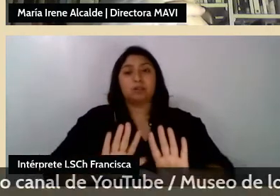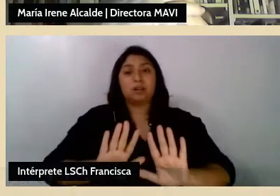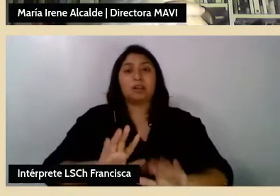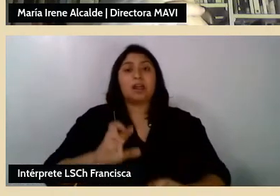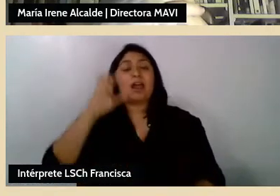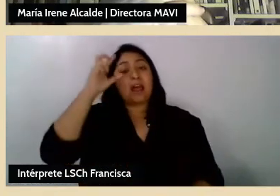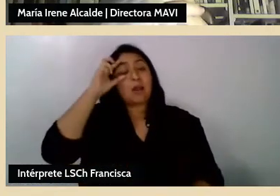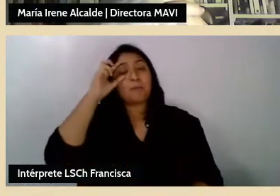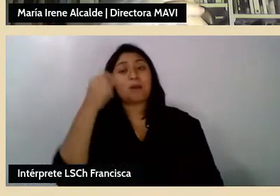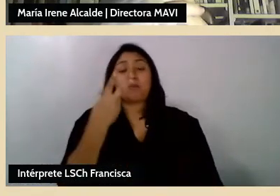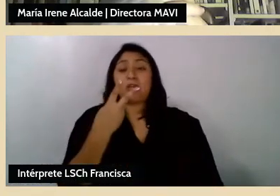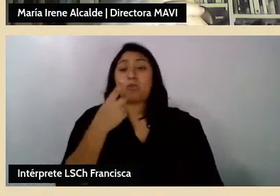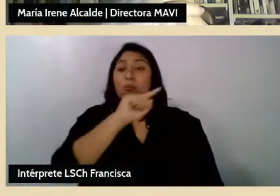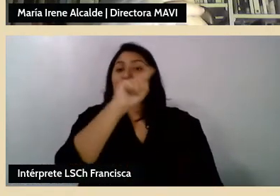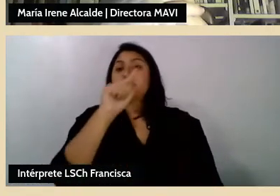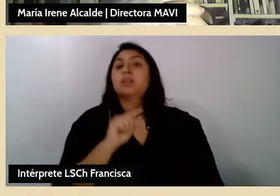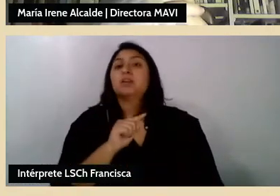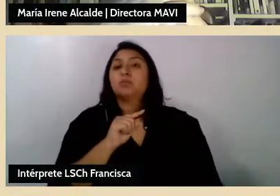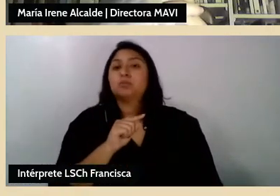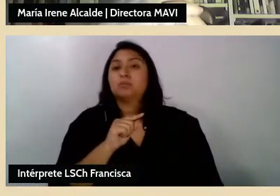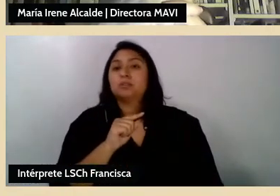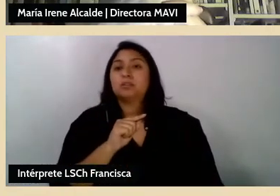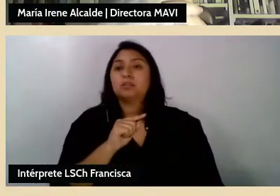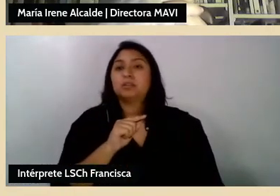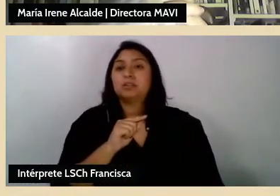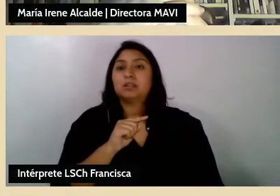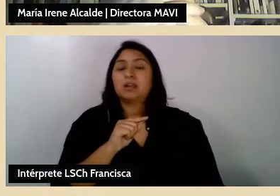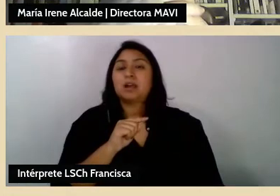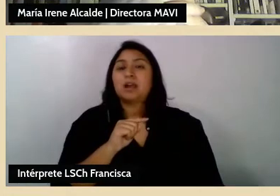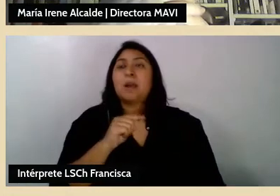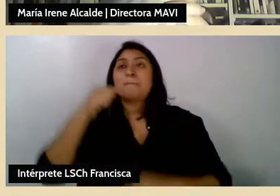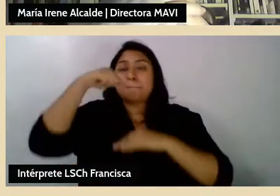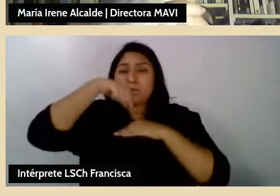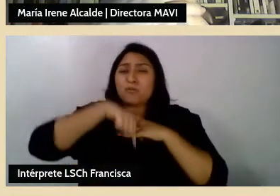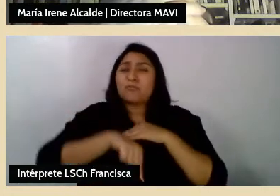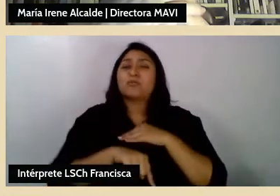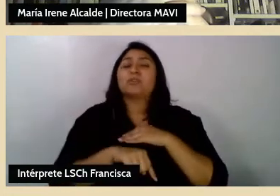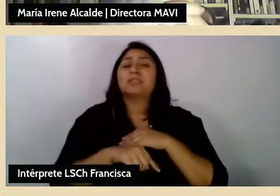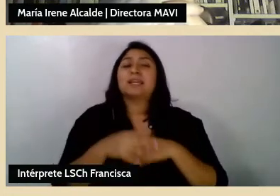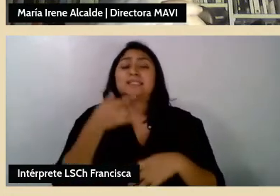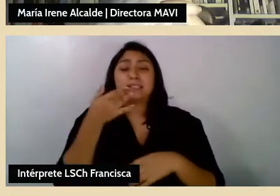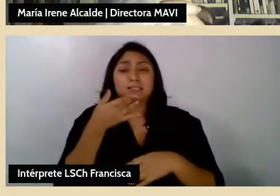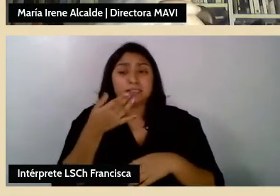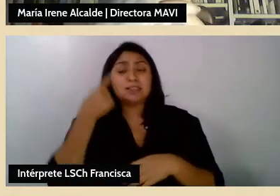preguntas súper, digamos, profundas, simples pero profundas,